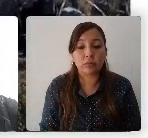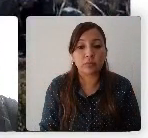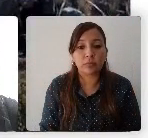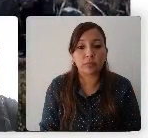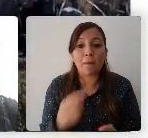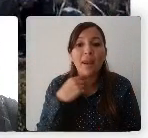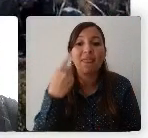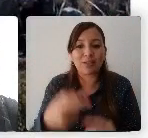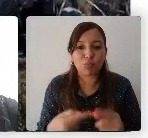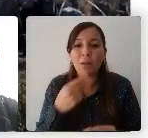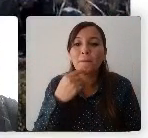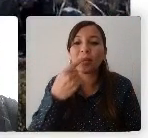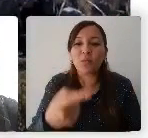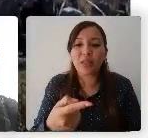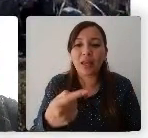final de esta exposición.